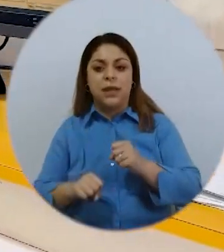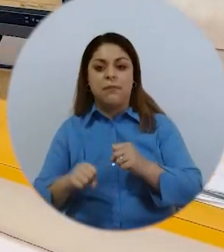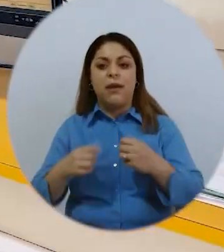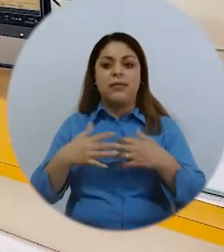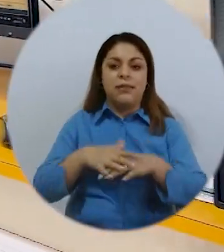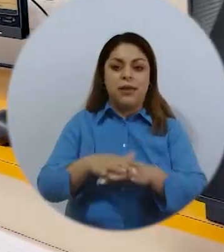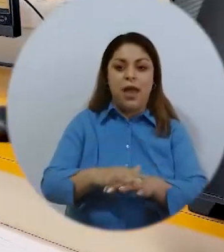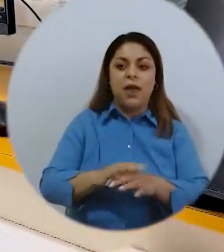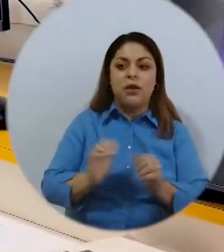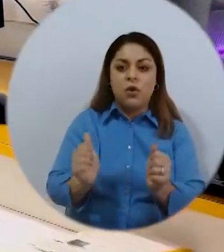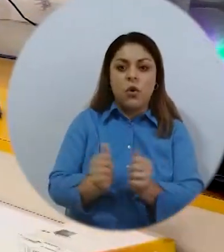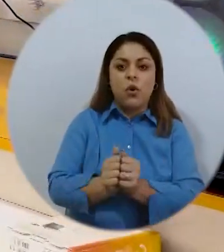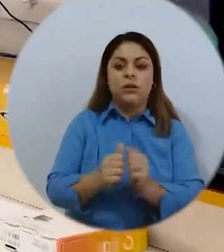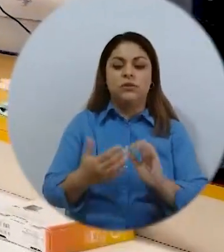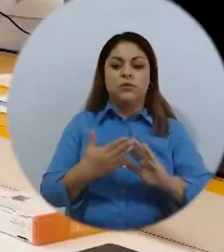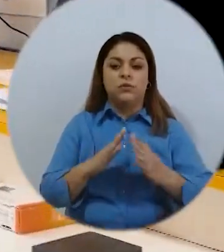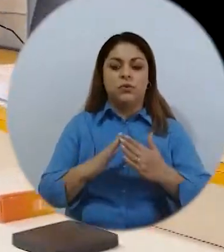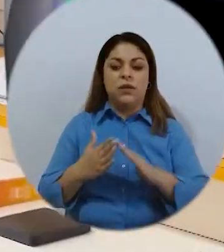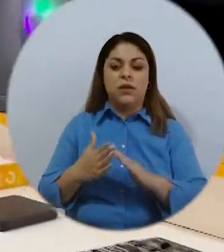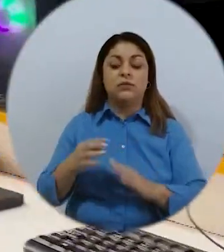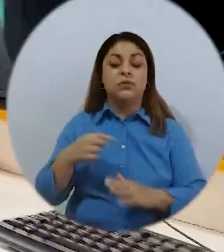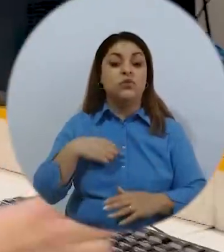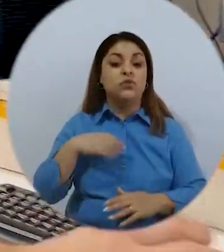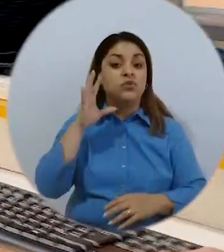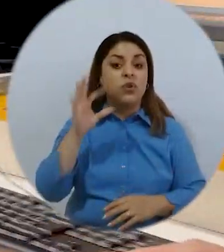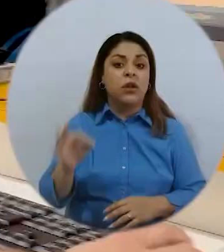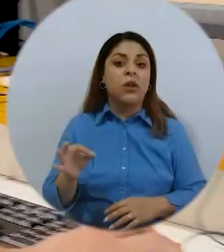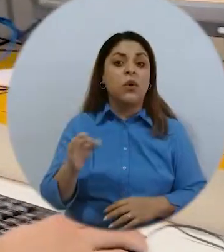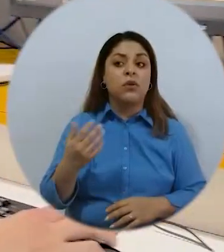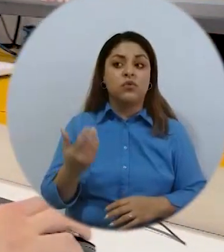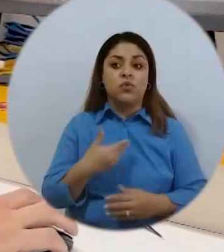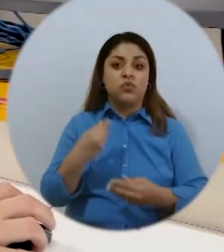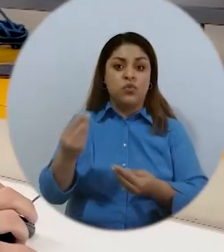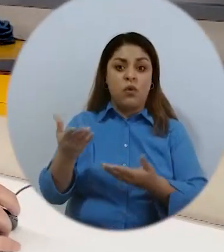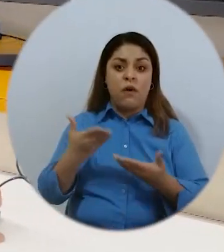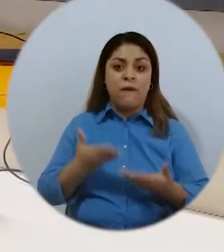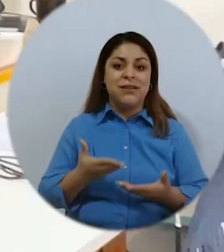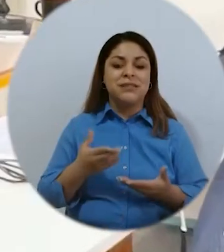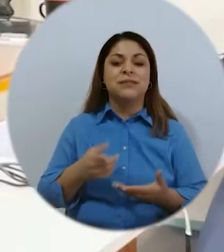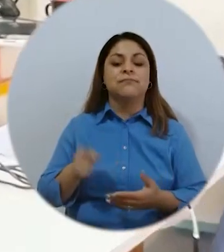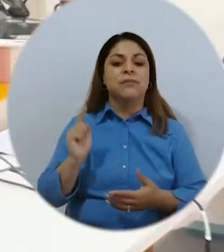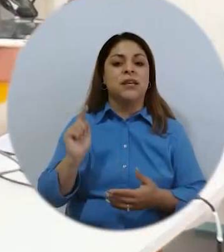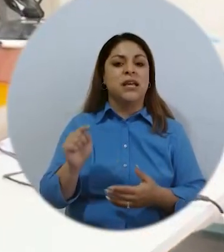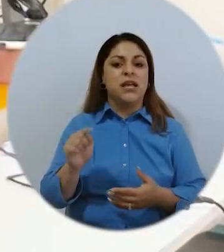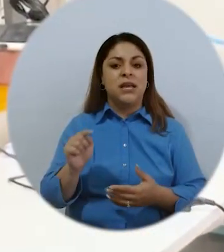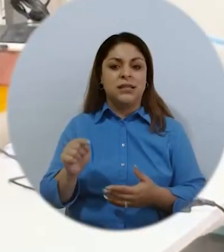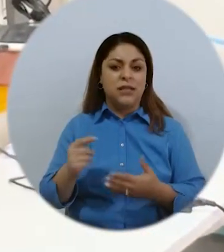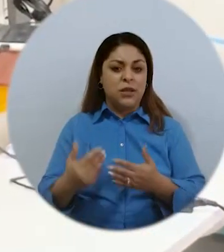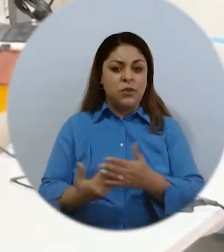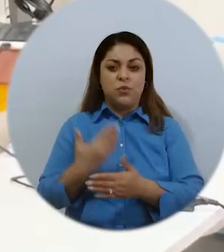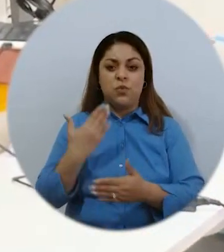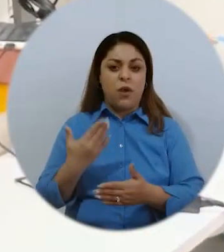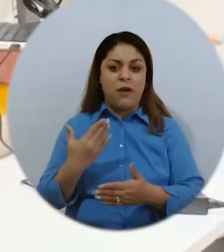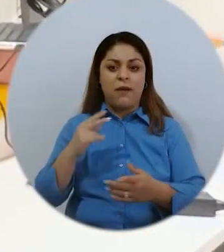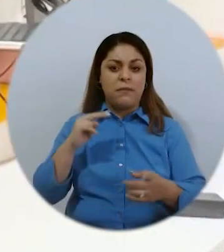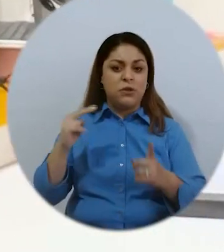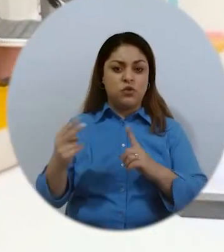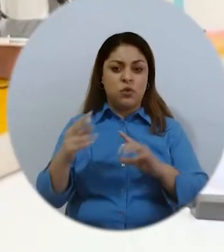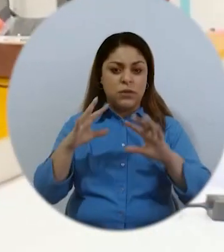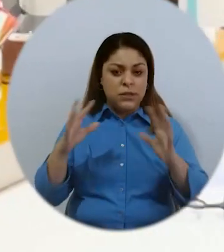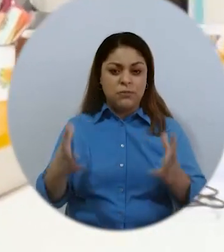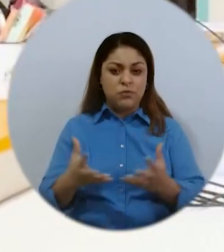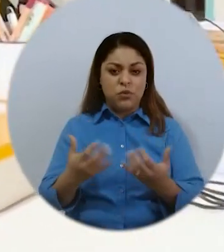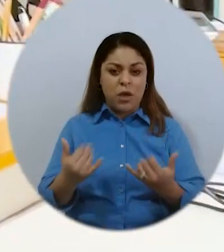ecosistémica, integrada y a la par de las comunidades. Yo creo que lo que nos ofrece esta